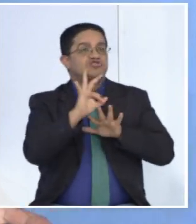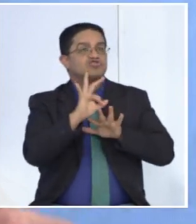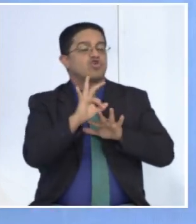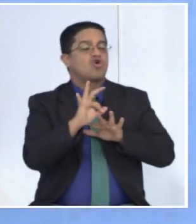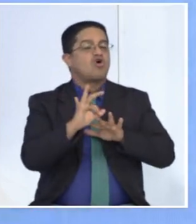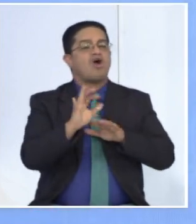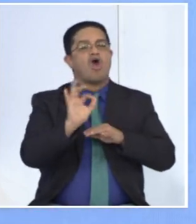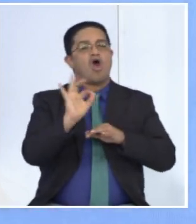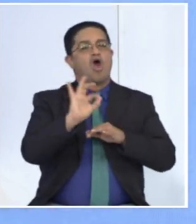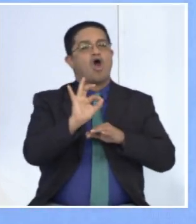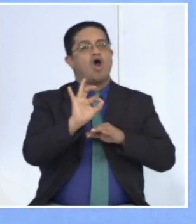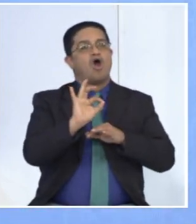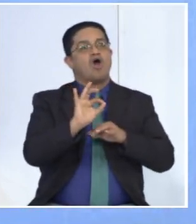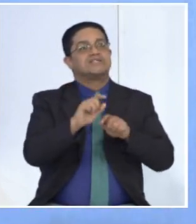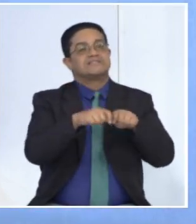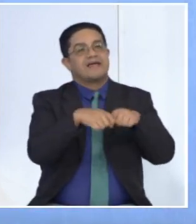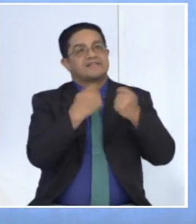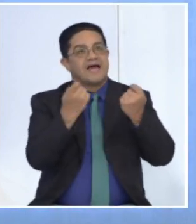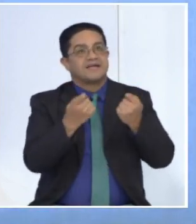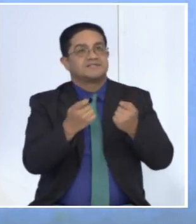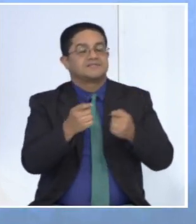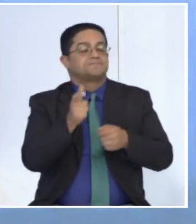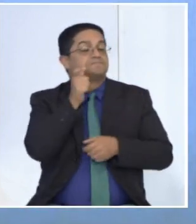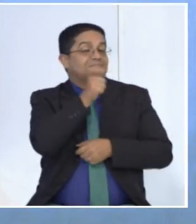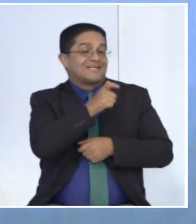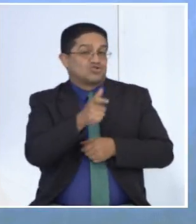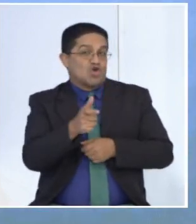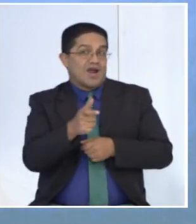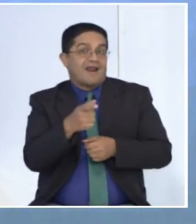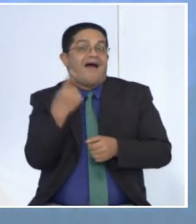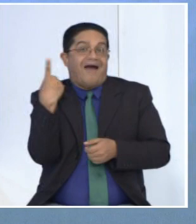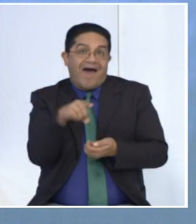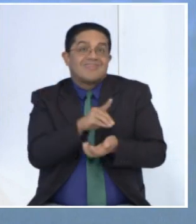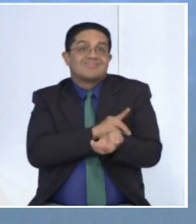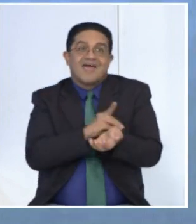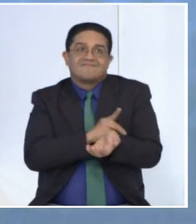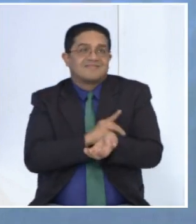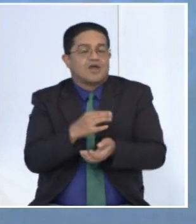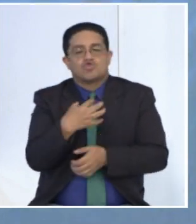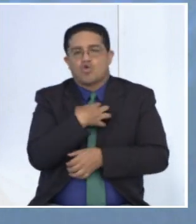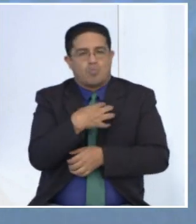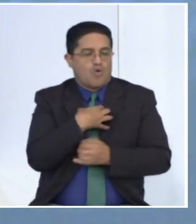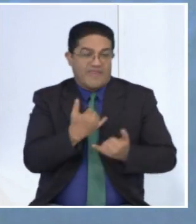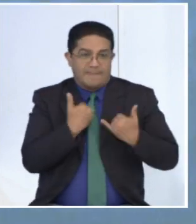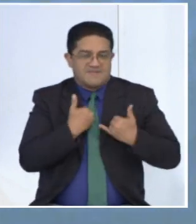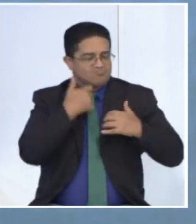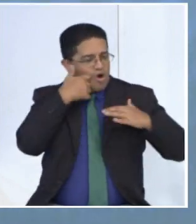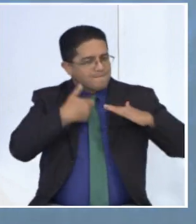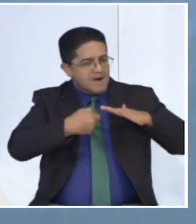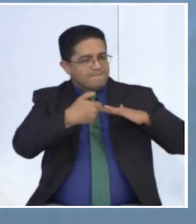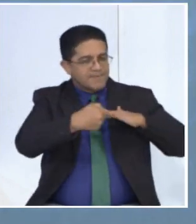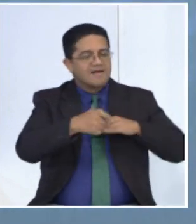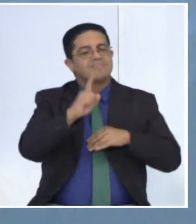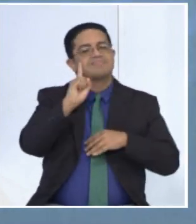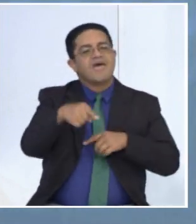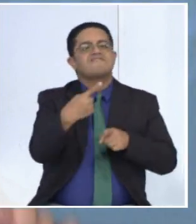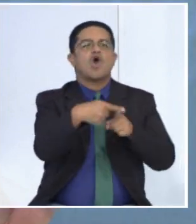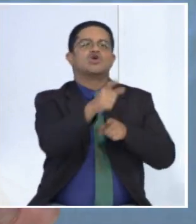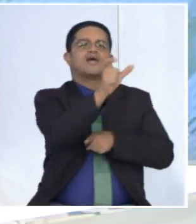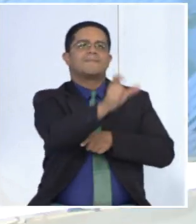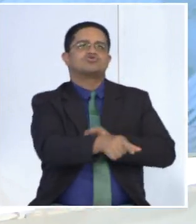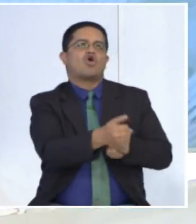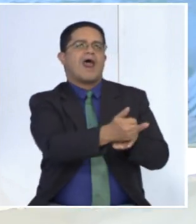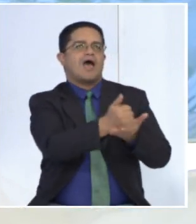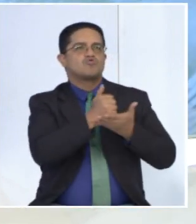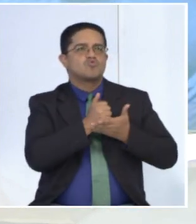el paciente llegue a una úlcera. El paciente diabético no puede tener no puede cortarse las uñas de los pies él mismo, tiene que tener alguien que se lo haga. ¿Por